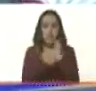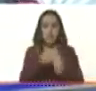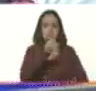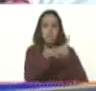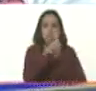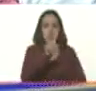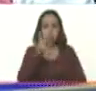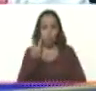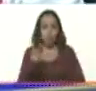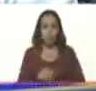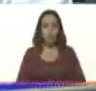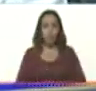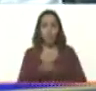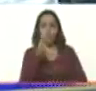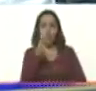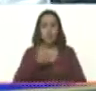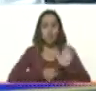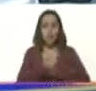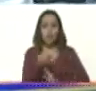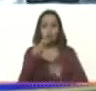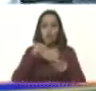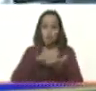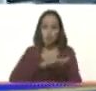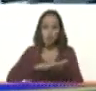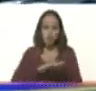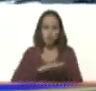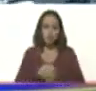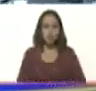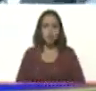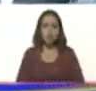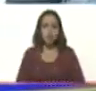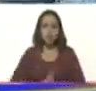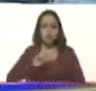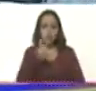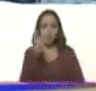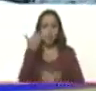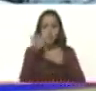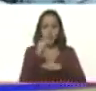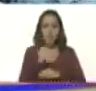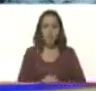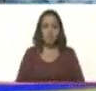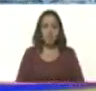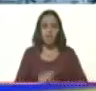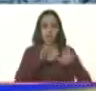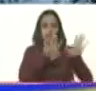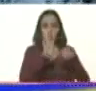689.112, restando aún por resolver de esta primera etapa de este plan